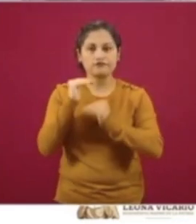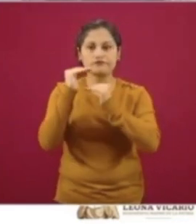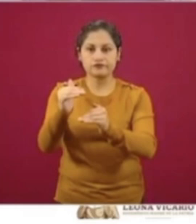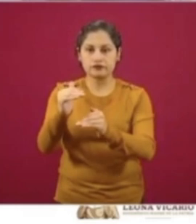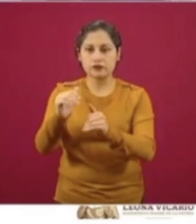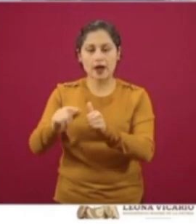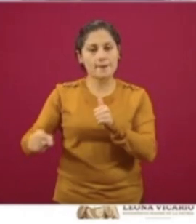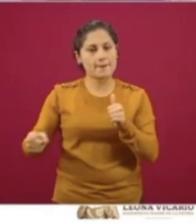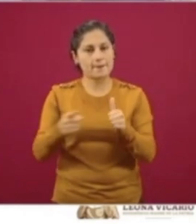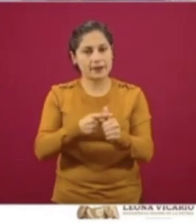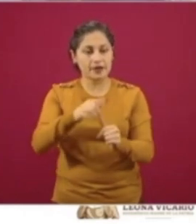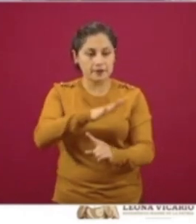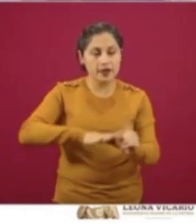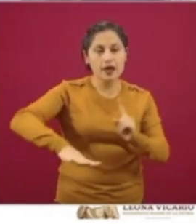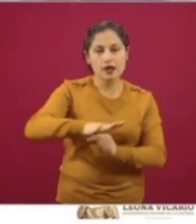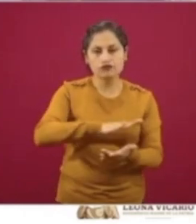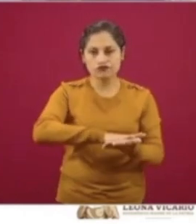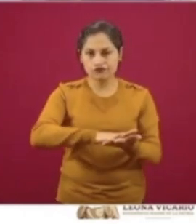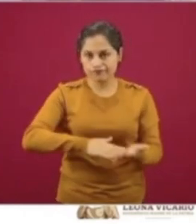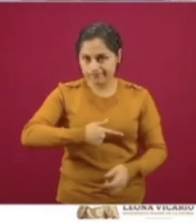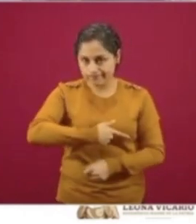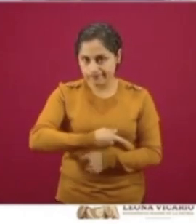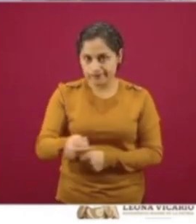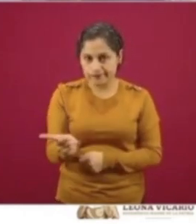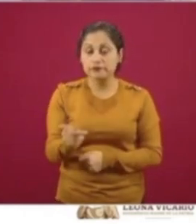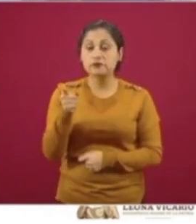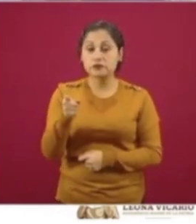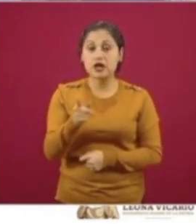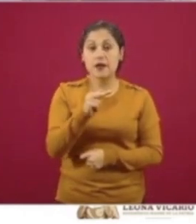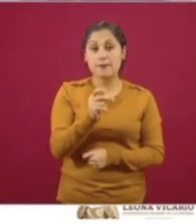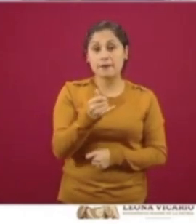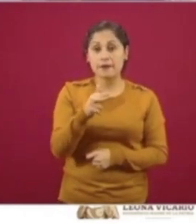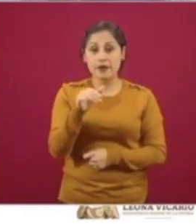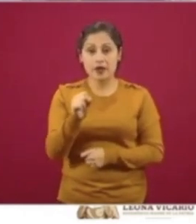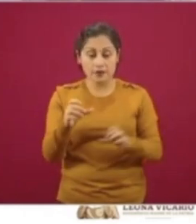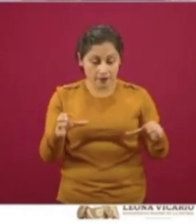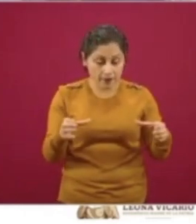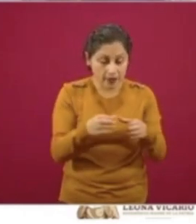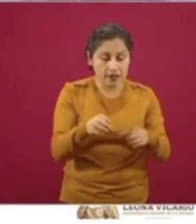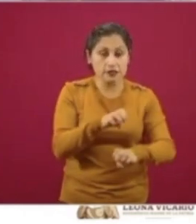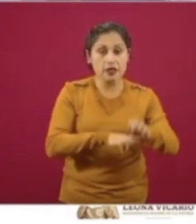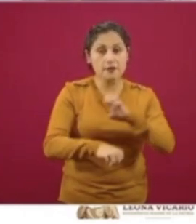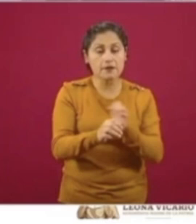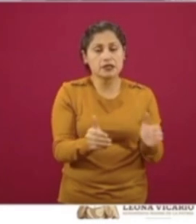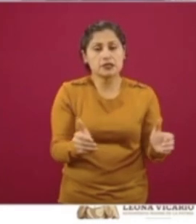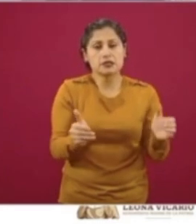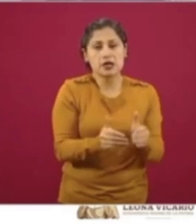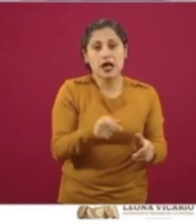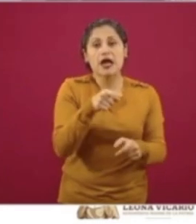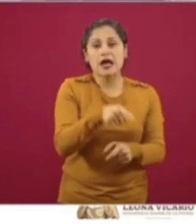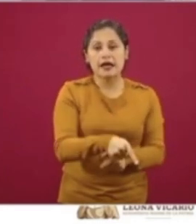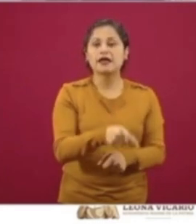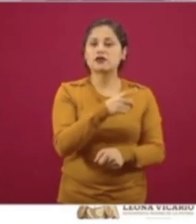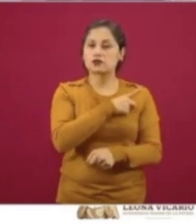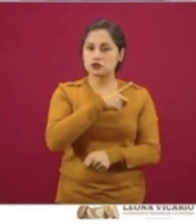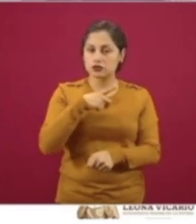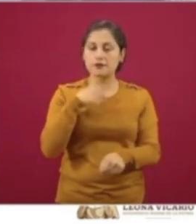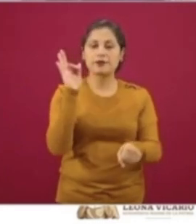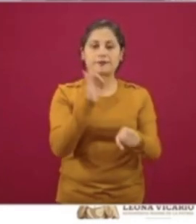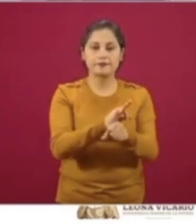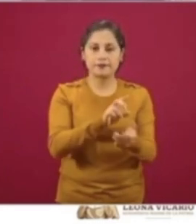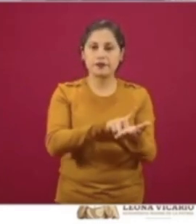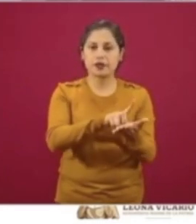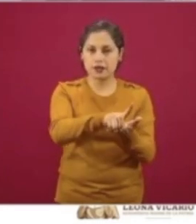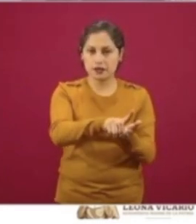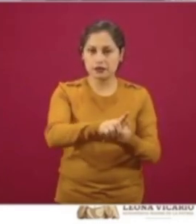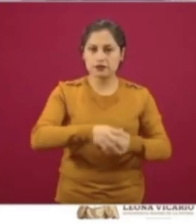pobres y reconoce a los pequeños y medianos productores como sujetos productivos y sujetos de derechos lo que